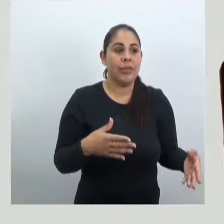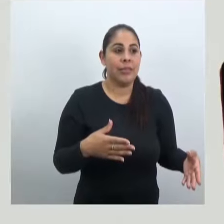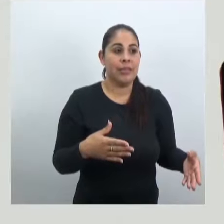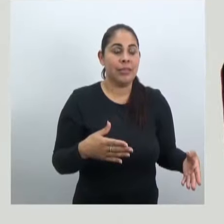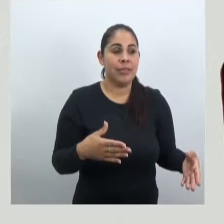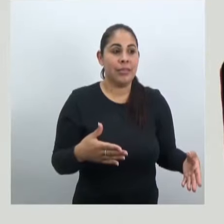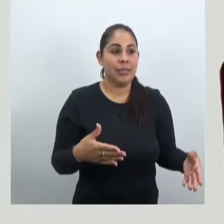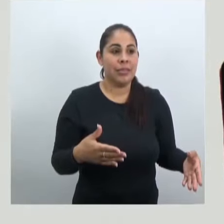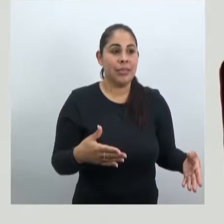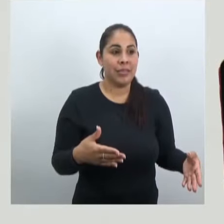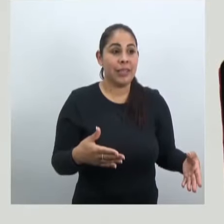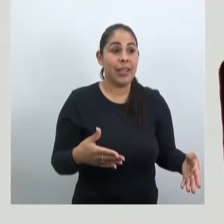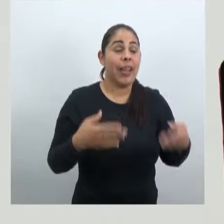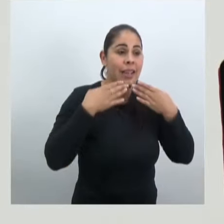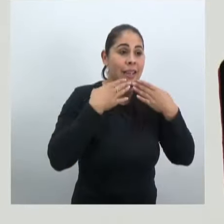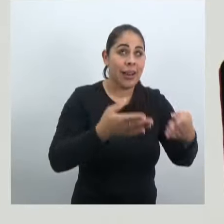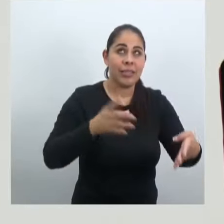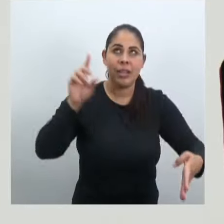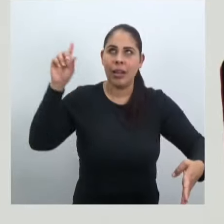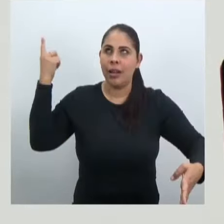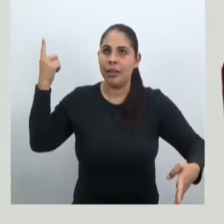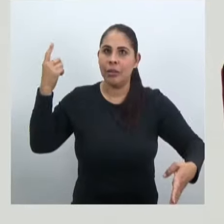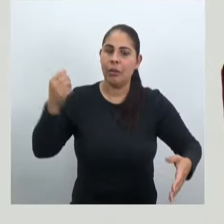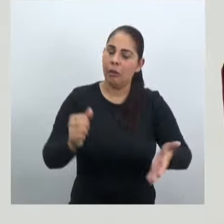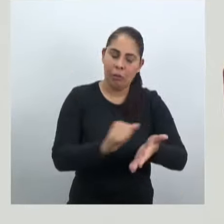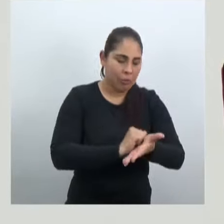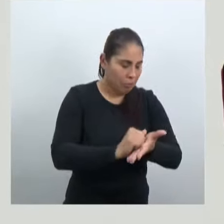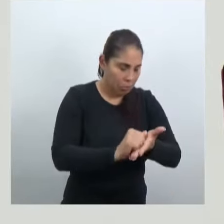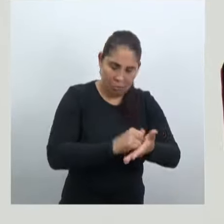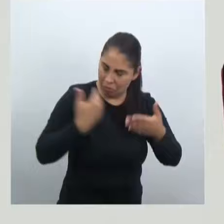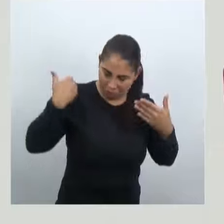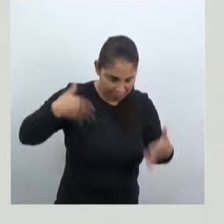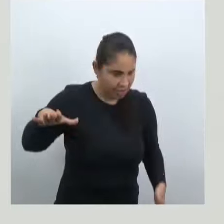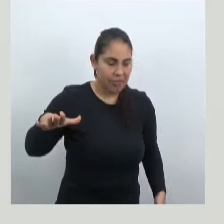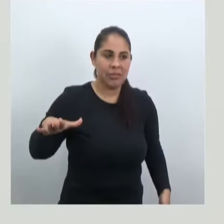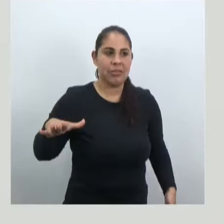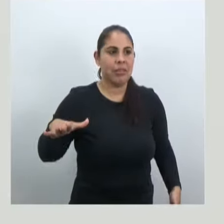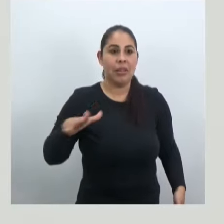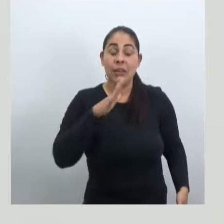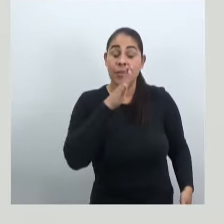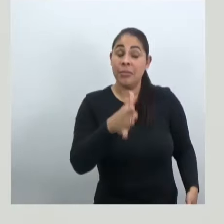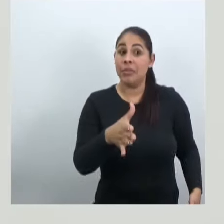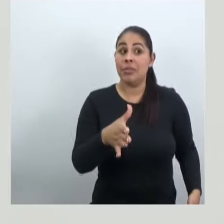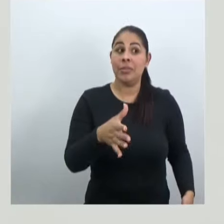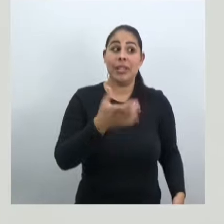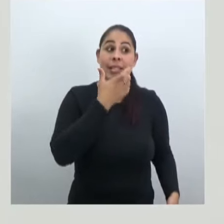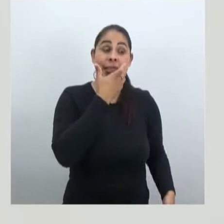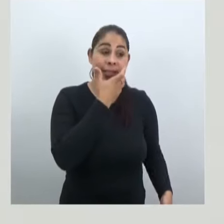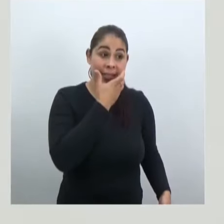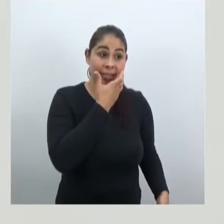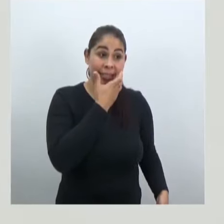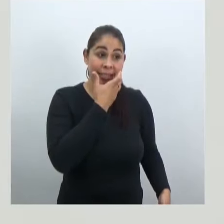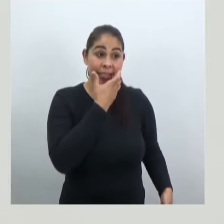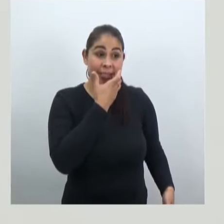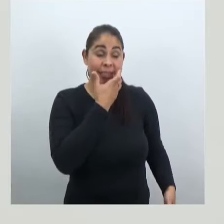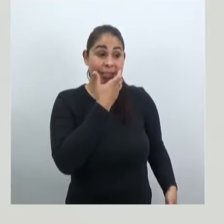DVD lo borró. Tu película nadie la va a ver en el cielo. Porque yo me dije un día, ay, mi madre, si la gente ve en el cielo lo que he